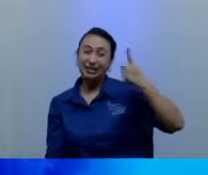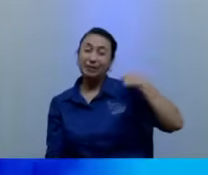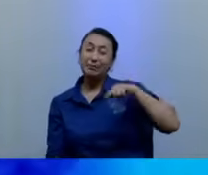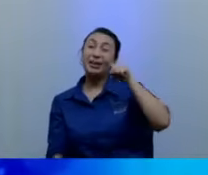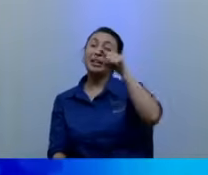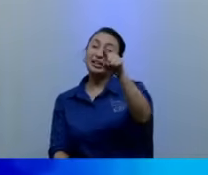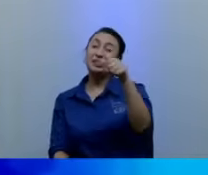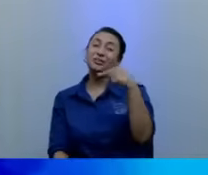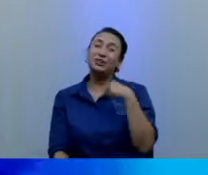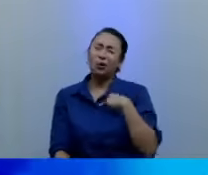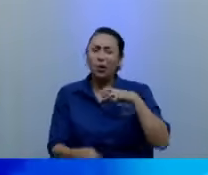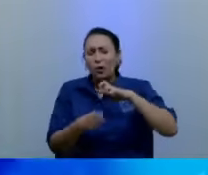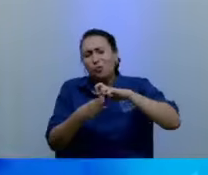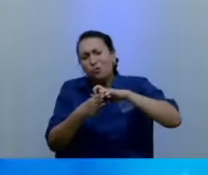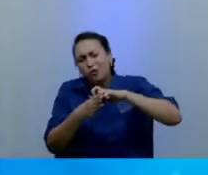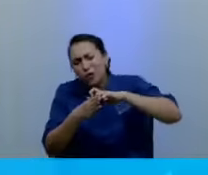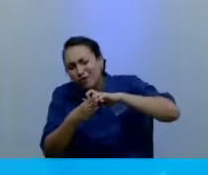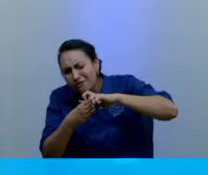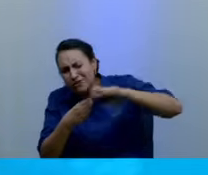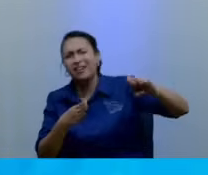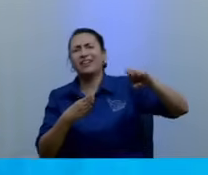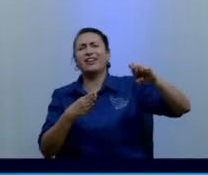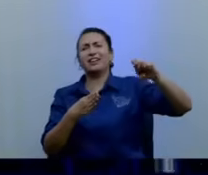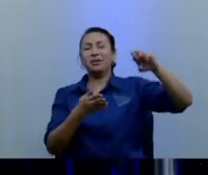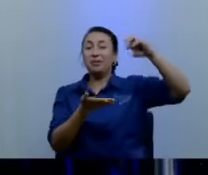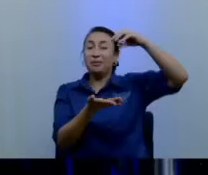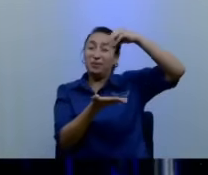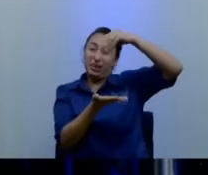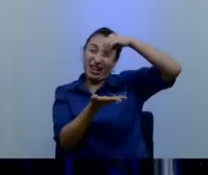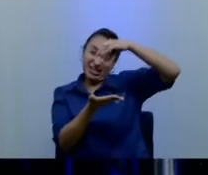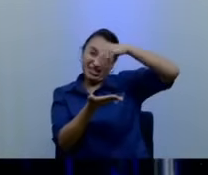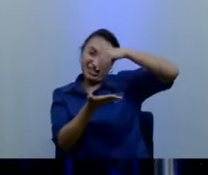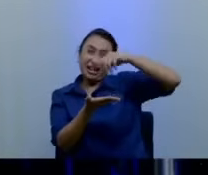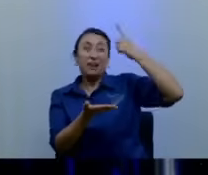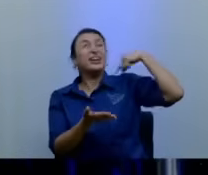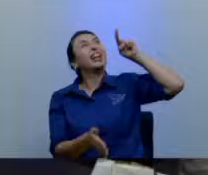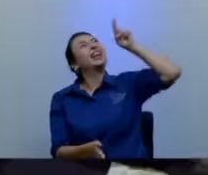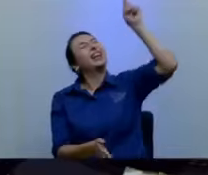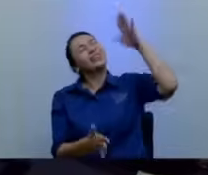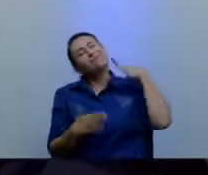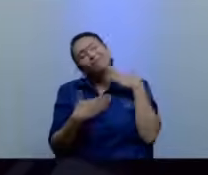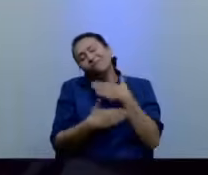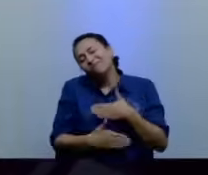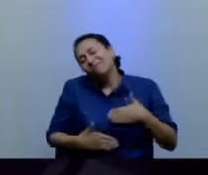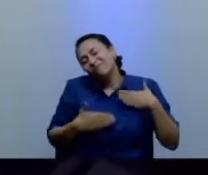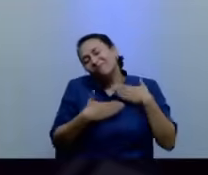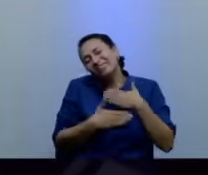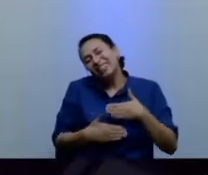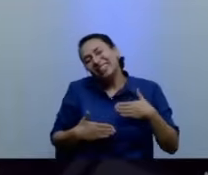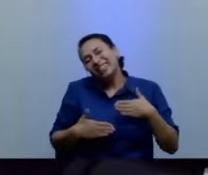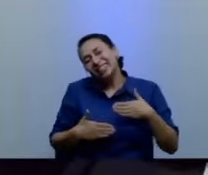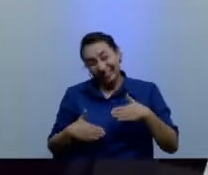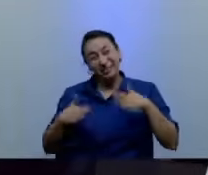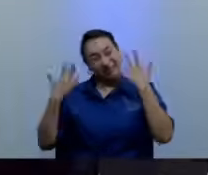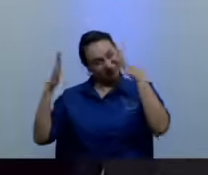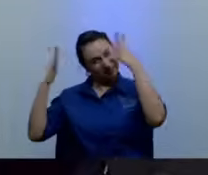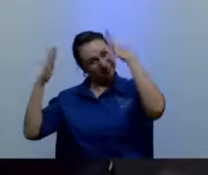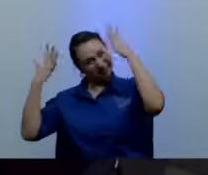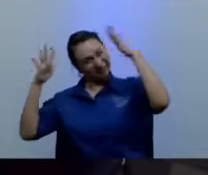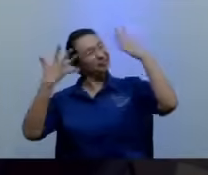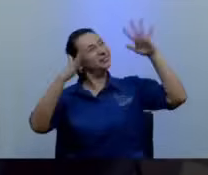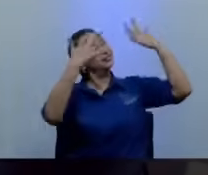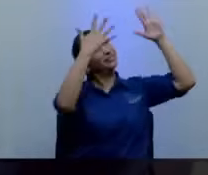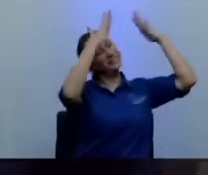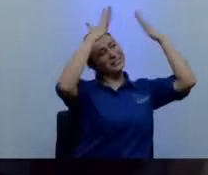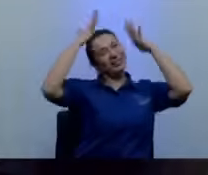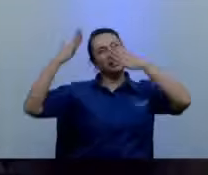saborcito bien rico y el Señor se lo pueda comer y no lo escupa. Denle un aplauso a Rey bendito. Entonces